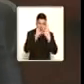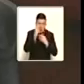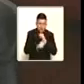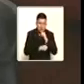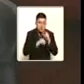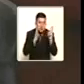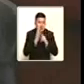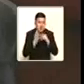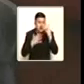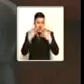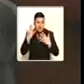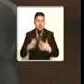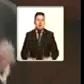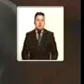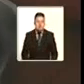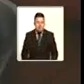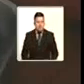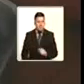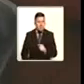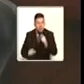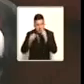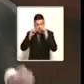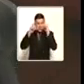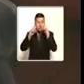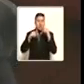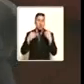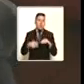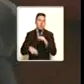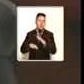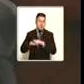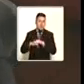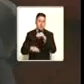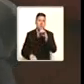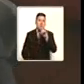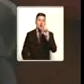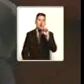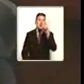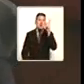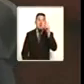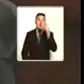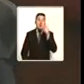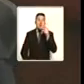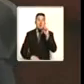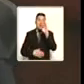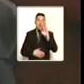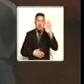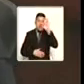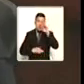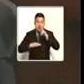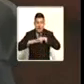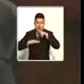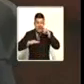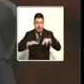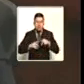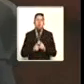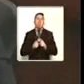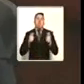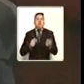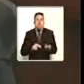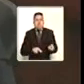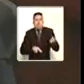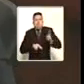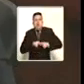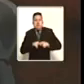el año 2015, es sorprendente, senador Manuel, que en el departamento de Nariño se haya triplicado la producción